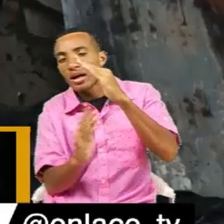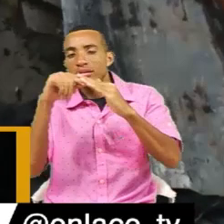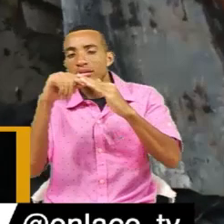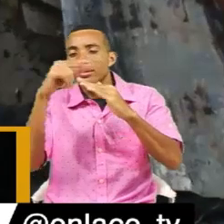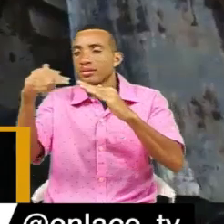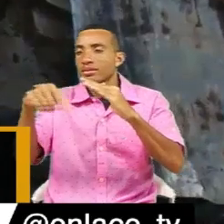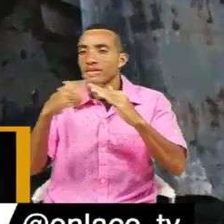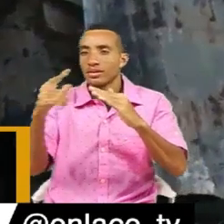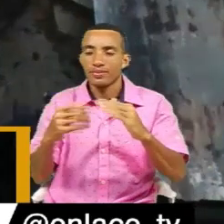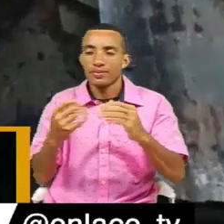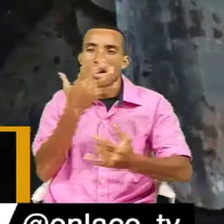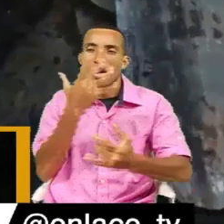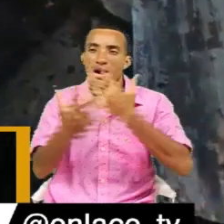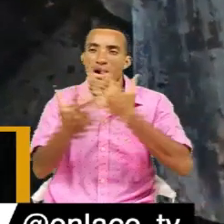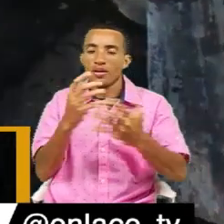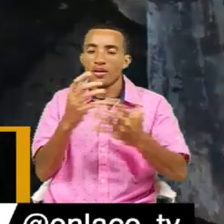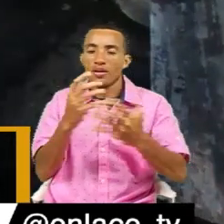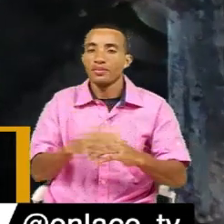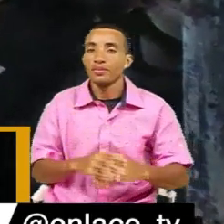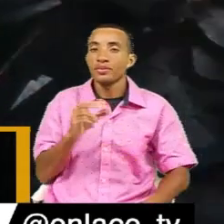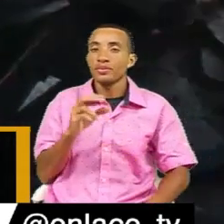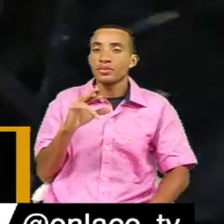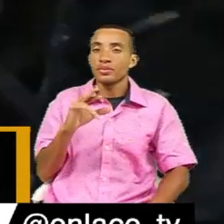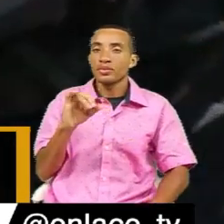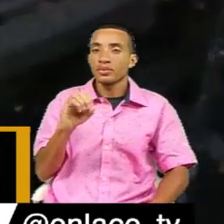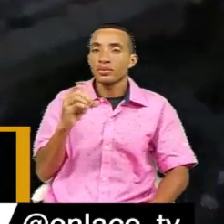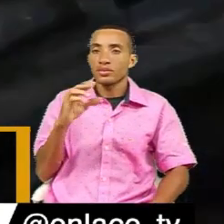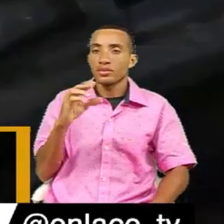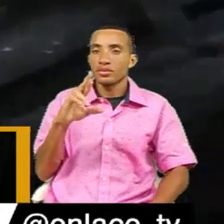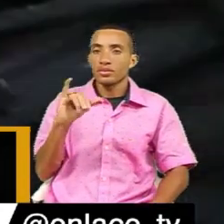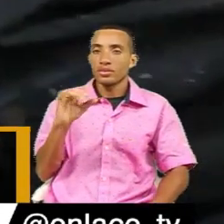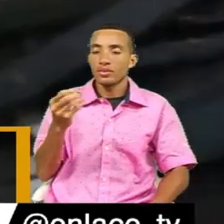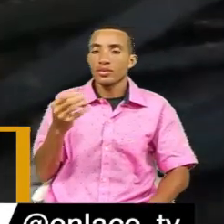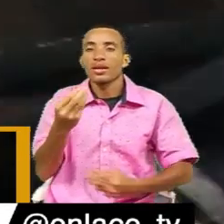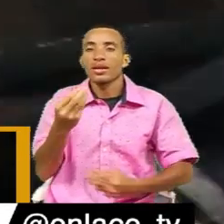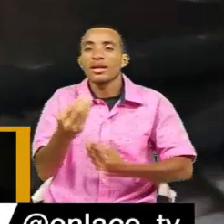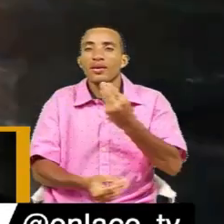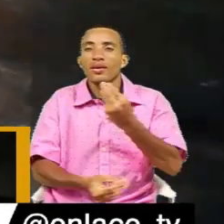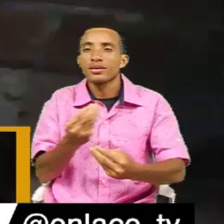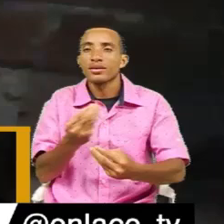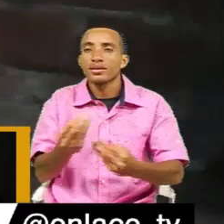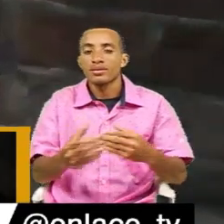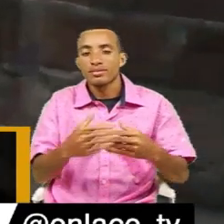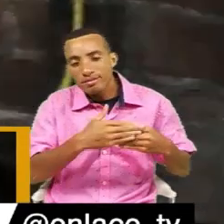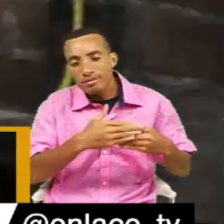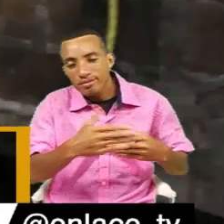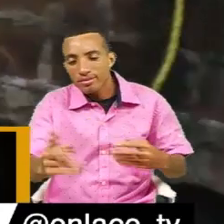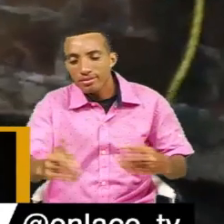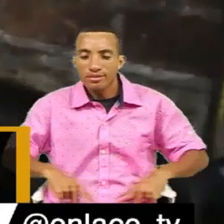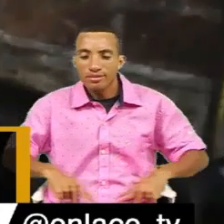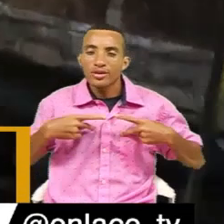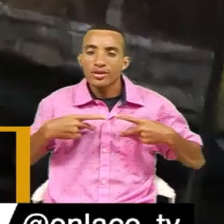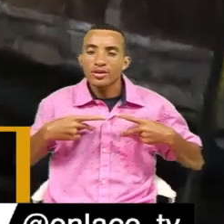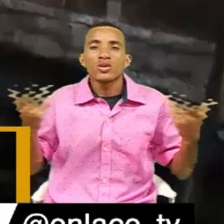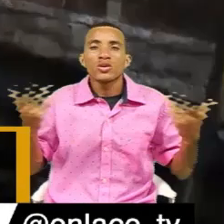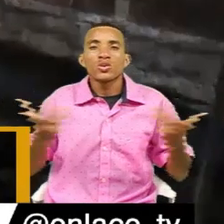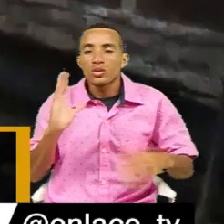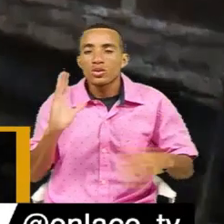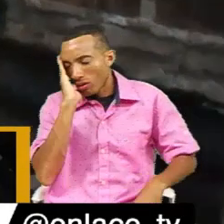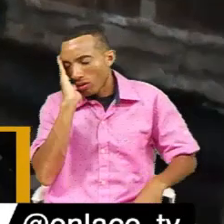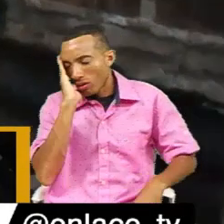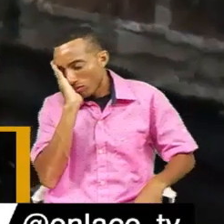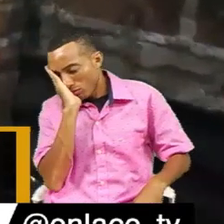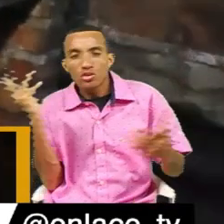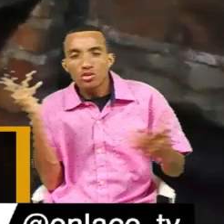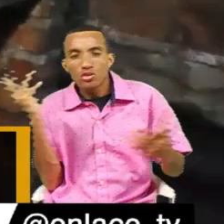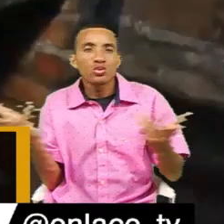calcinada. Bueno, Rodrigo Max, vamos a preguntarle a doña Adiela qué va a hacer de su vida ahora. ¿Dónde va a dormir? ¿Dónde va a refugiarse